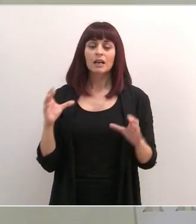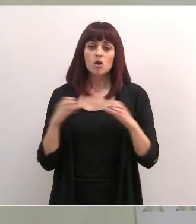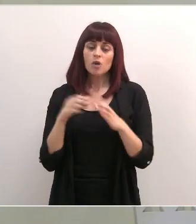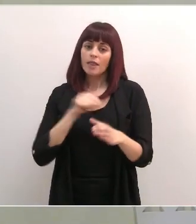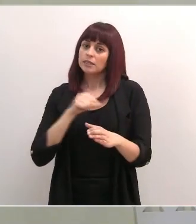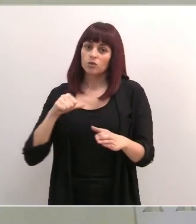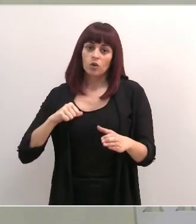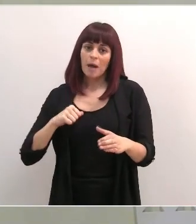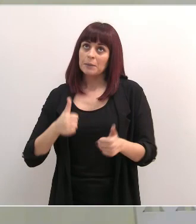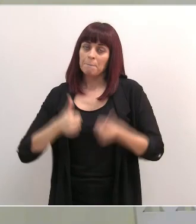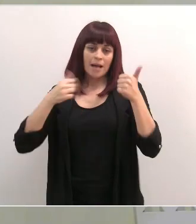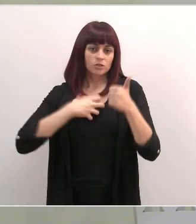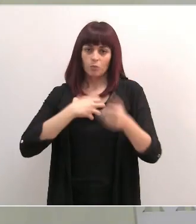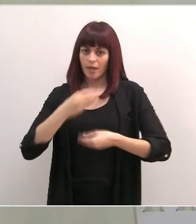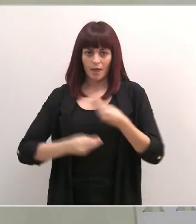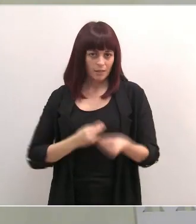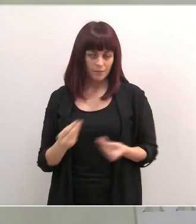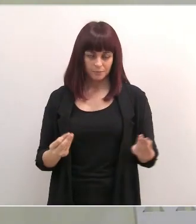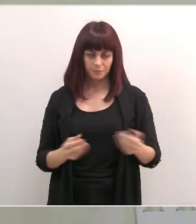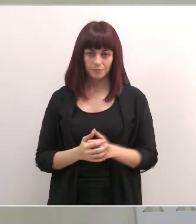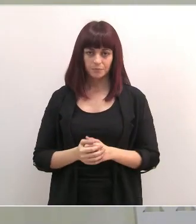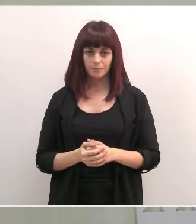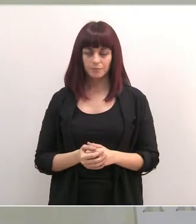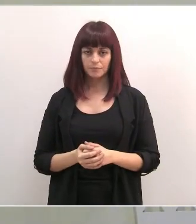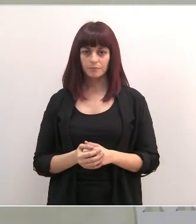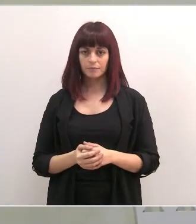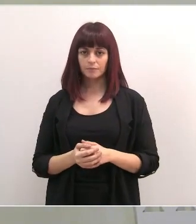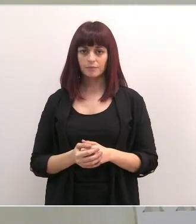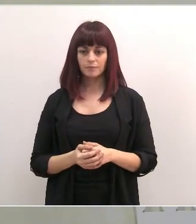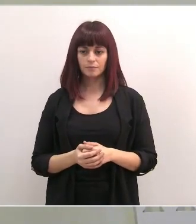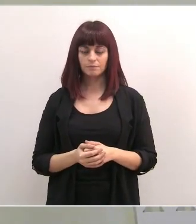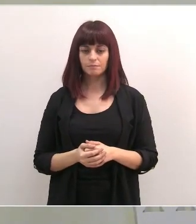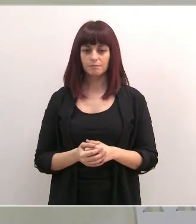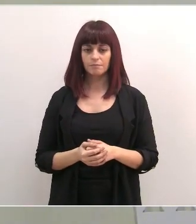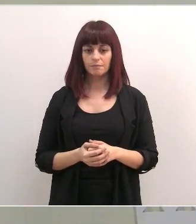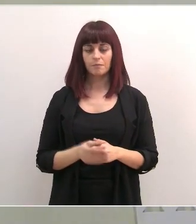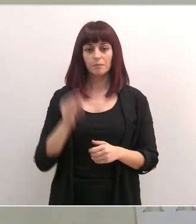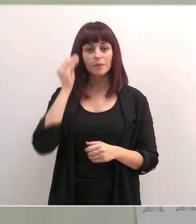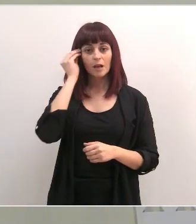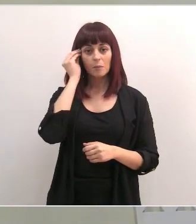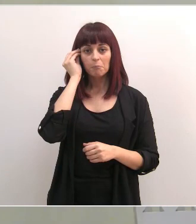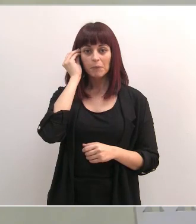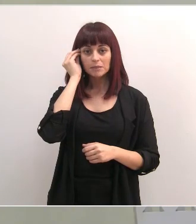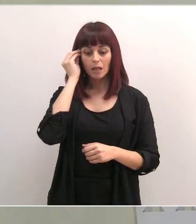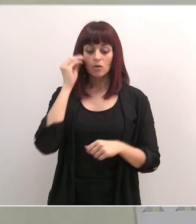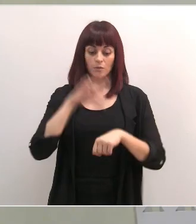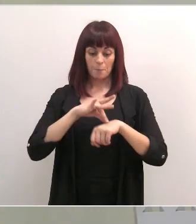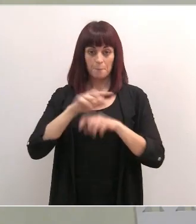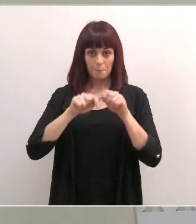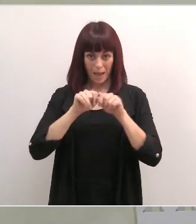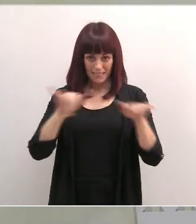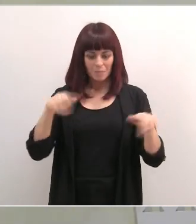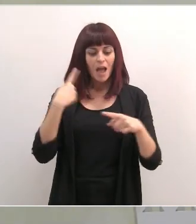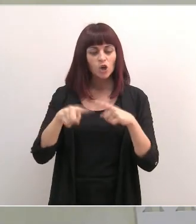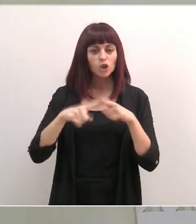decir, teniendo en cuenta las cosas que más impacto tienen en la pandemia. Es decir, las cosas